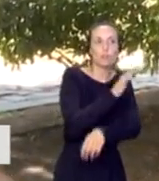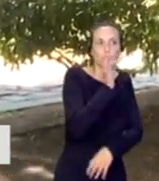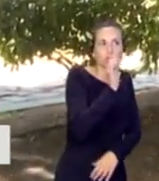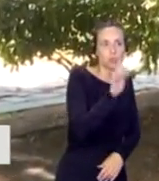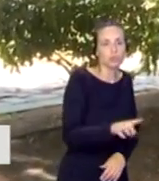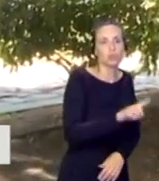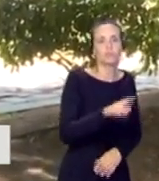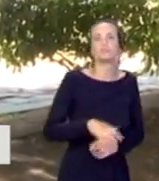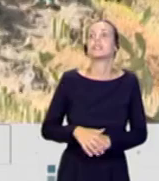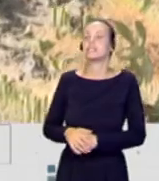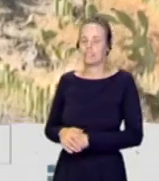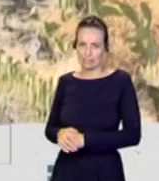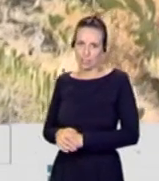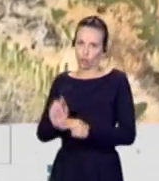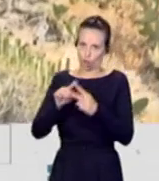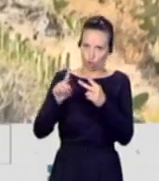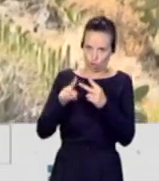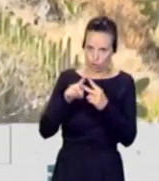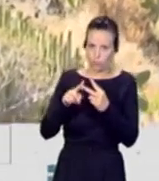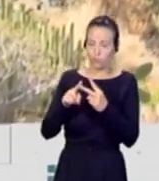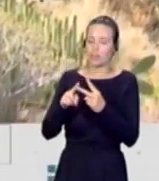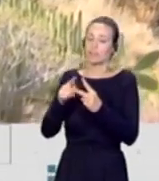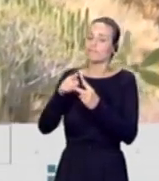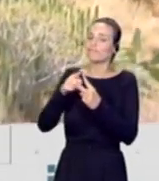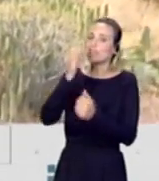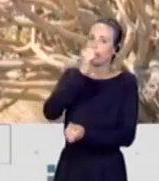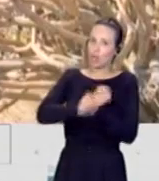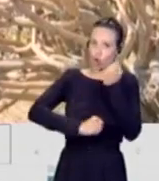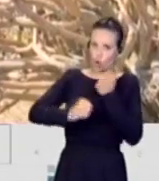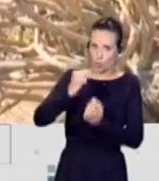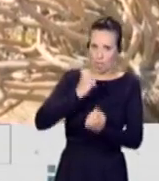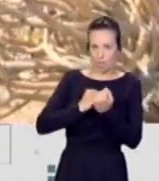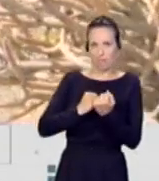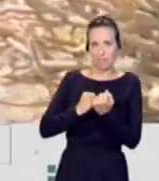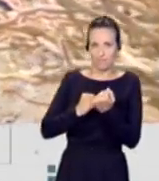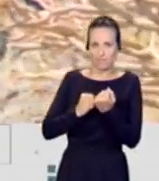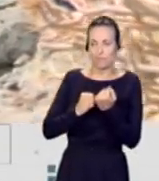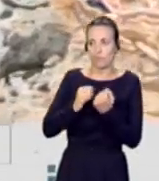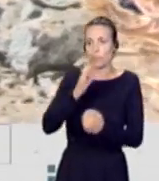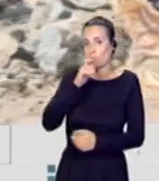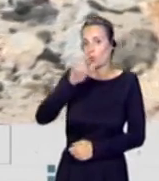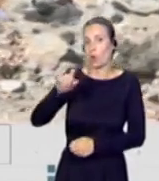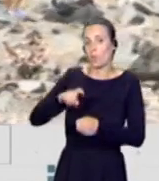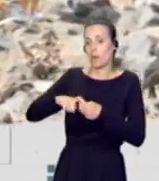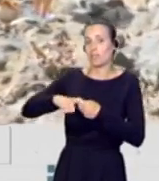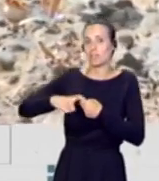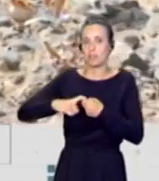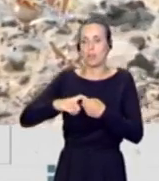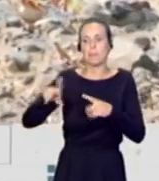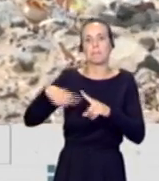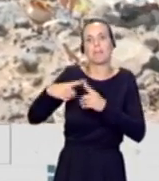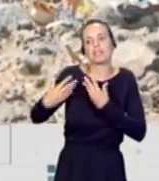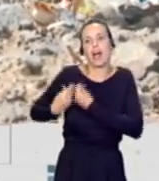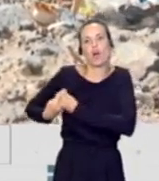tenemos dos medidores de impacto en este caso. El impacto económico, que es el impacto que genera cada uno de los participantes más a sus acompañantes,